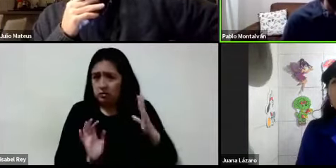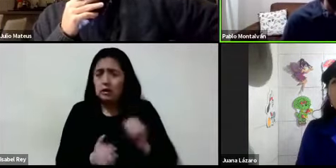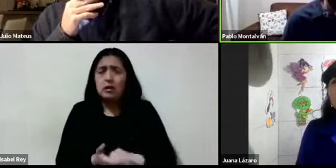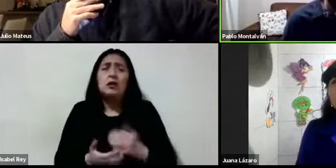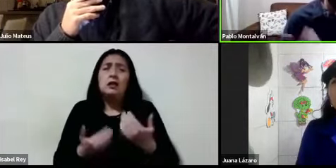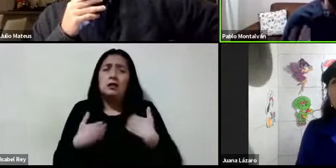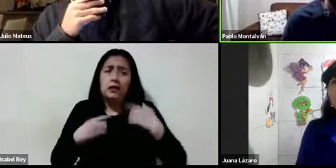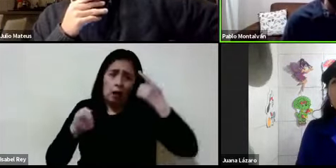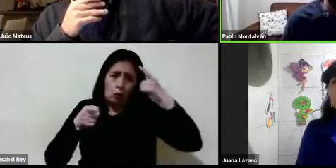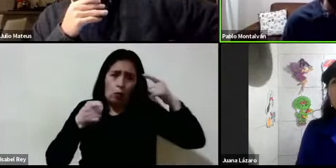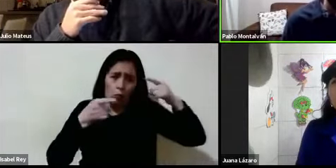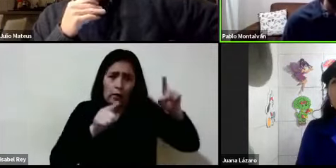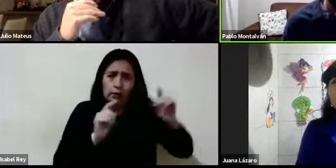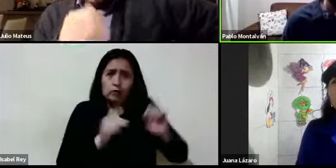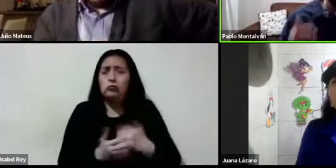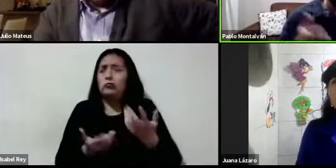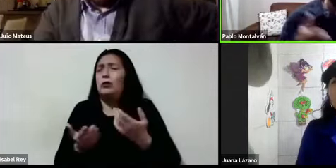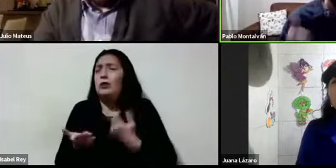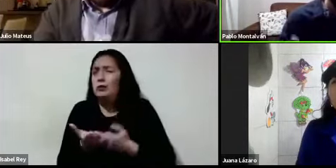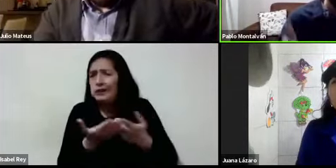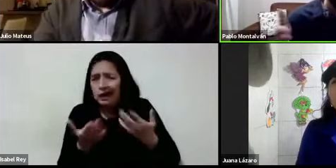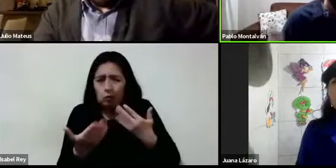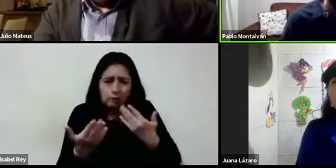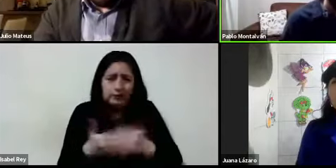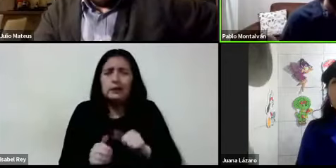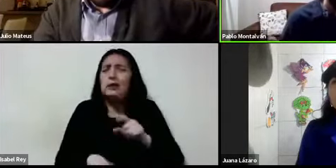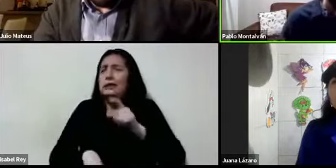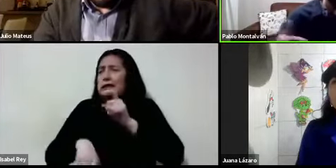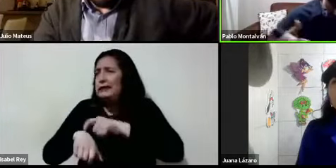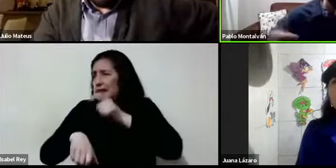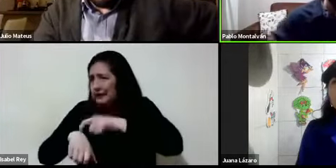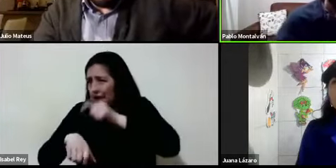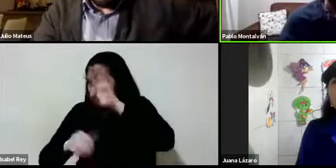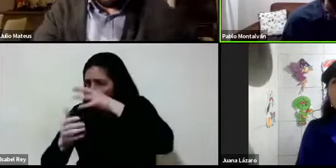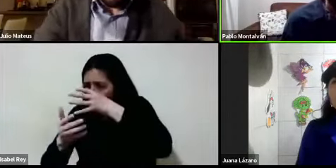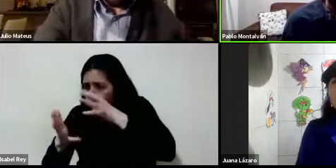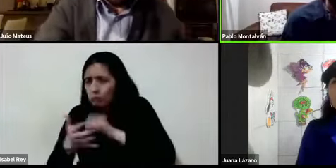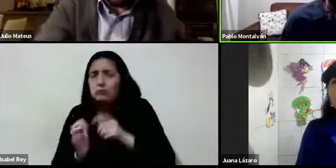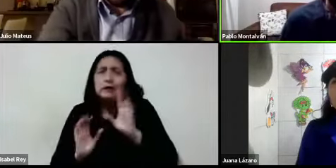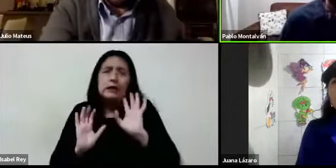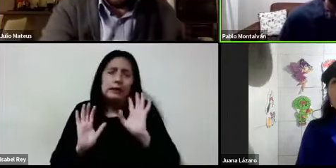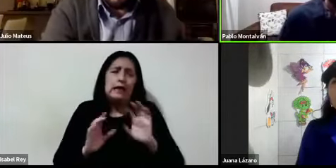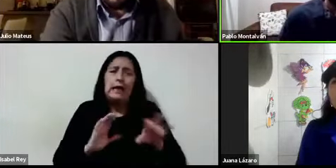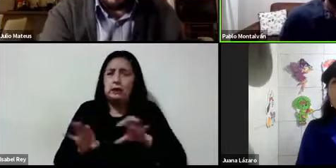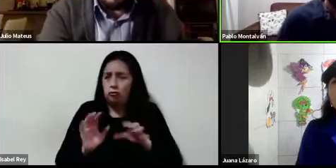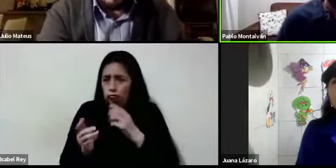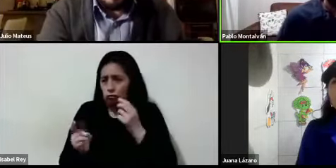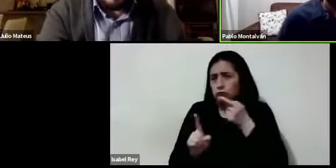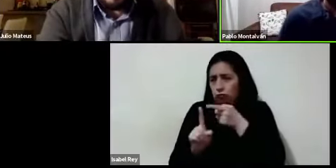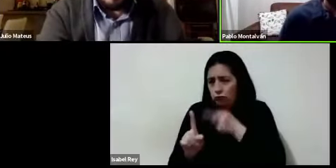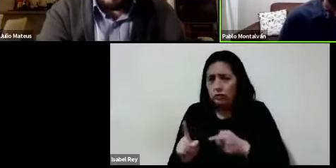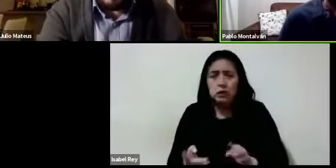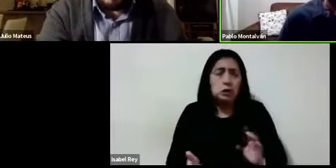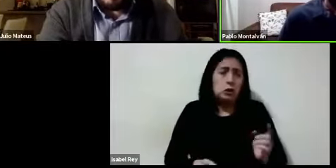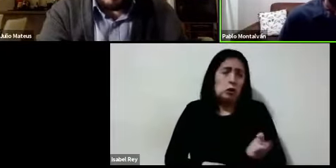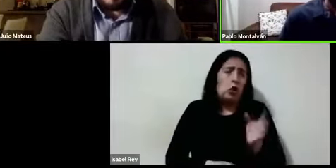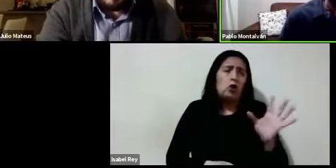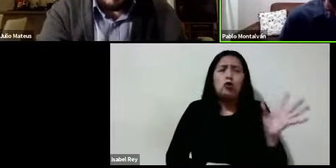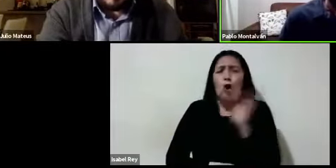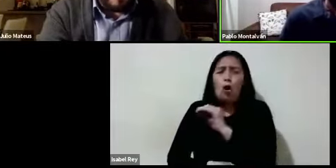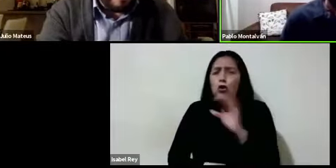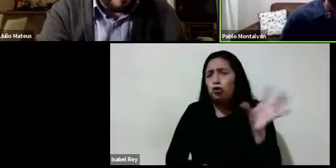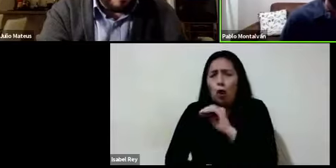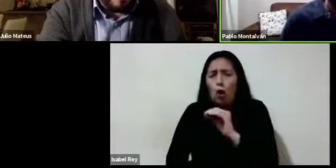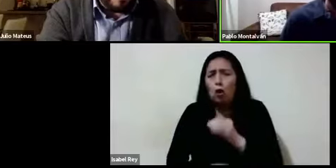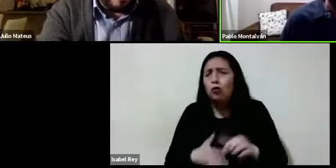algunos acuerdos, establecer el diálogo y establecer tiempos concretos para actividades concretas, ¿no? Que no tiene que ser netamente todo vinculado